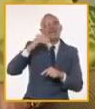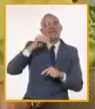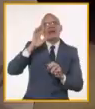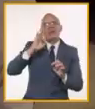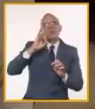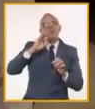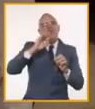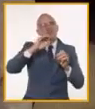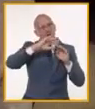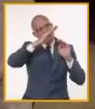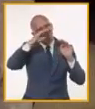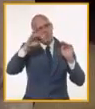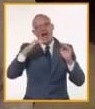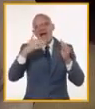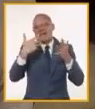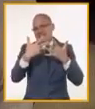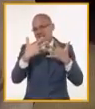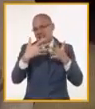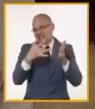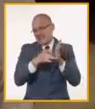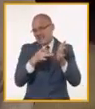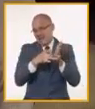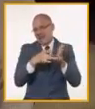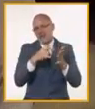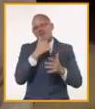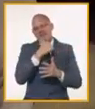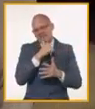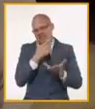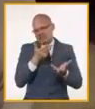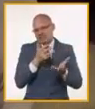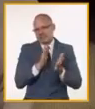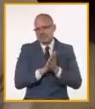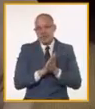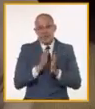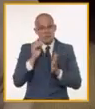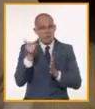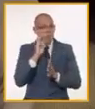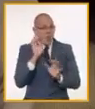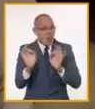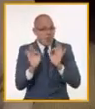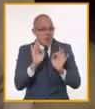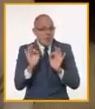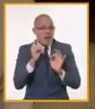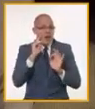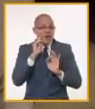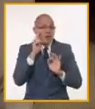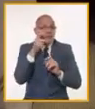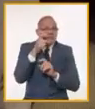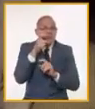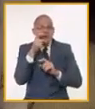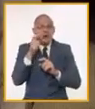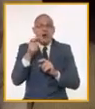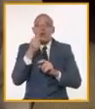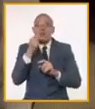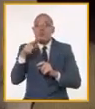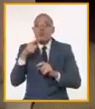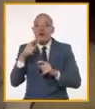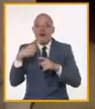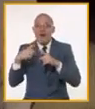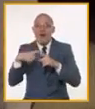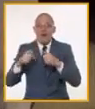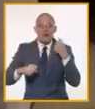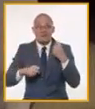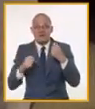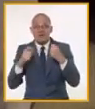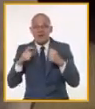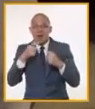bombardeos. Sí, era un bombardeo, no, y había que tener las defensas siempre, porque el enemigo podía entrar en cualquier momento. Pero la sierra era más agreste, la